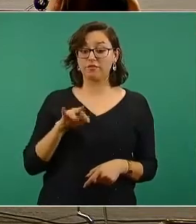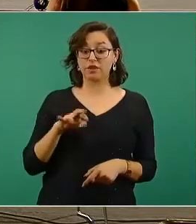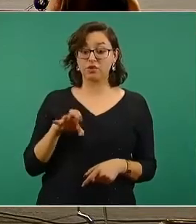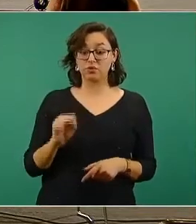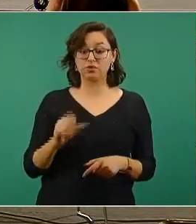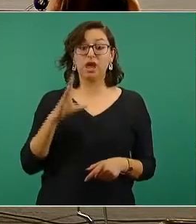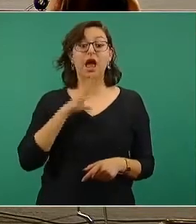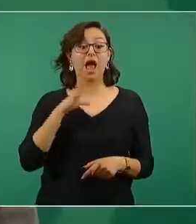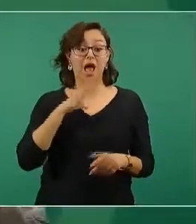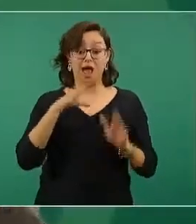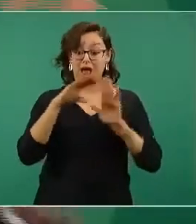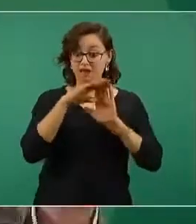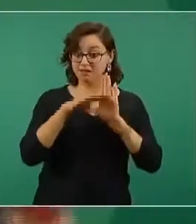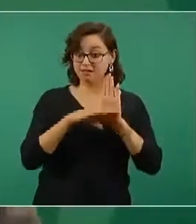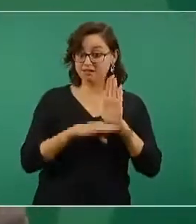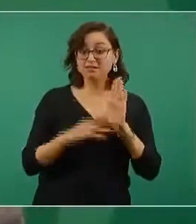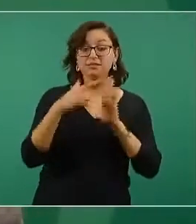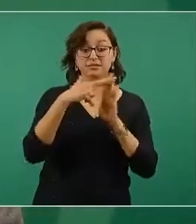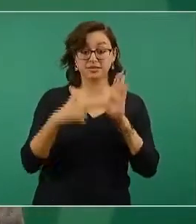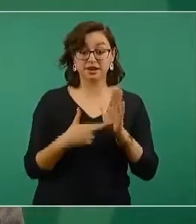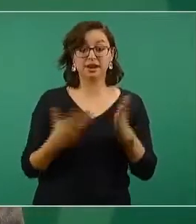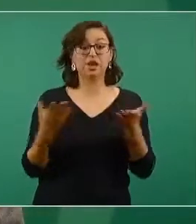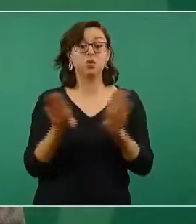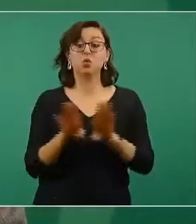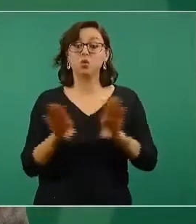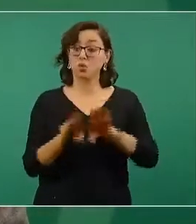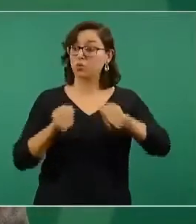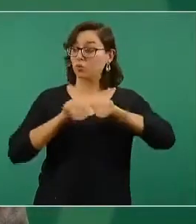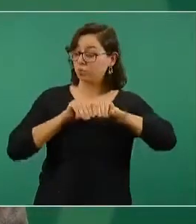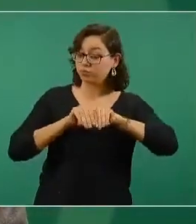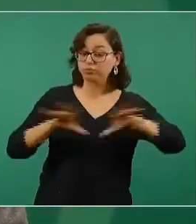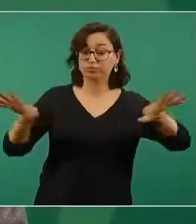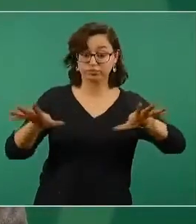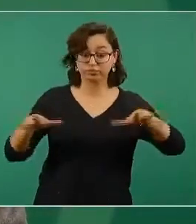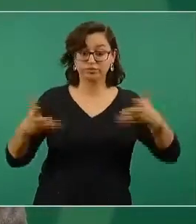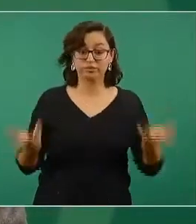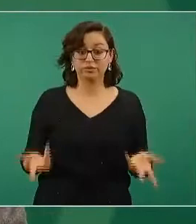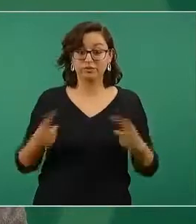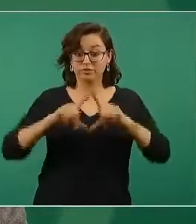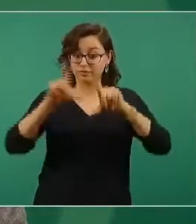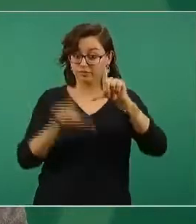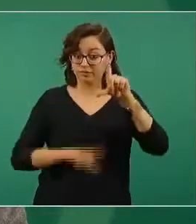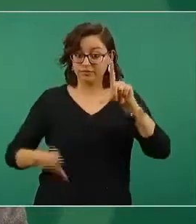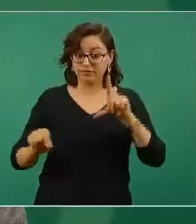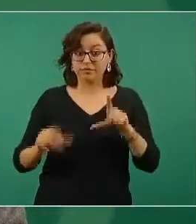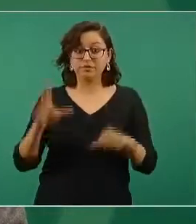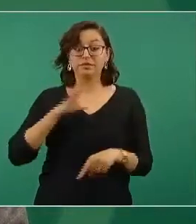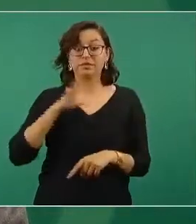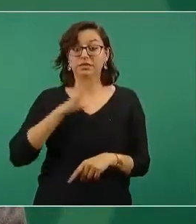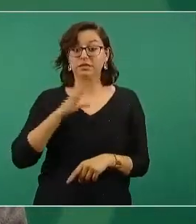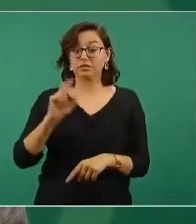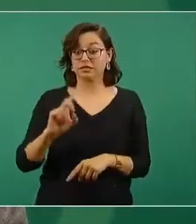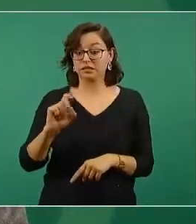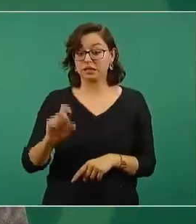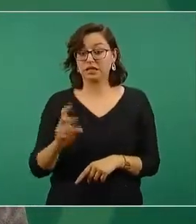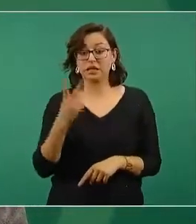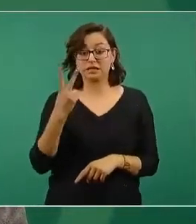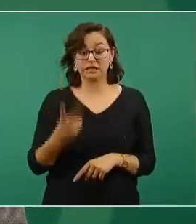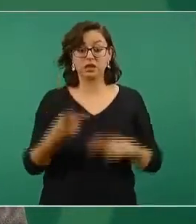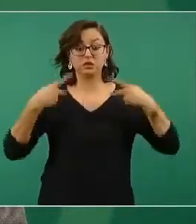la estructura de cómo funciona la estrategia federal, pero se nombraron 32